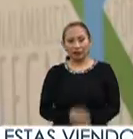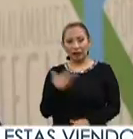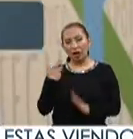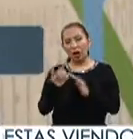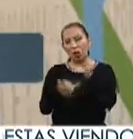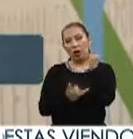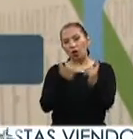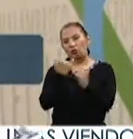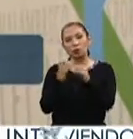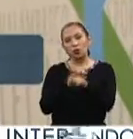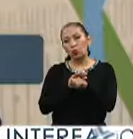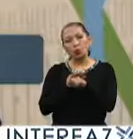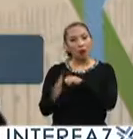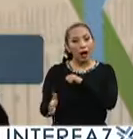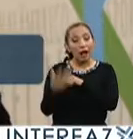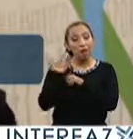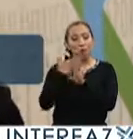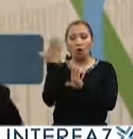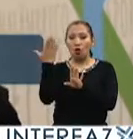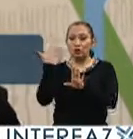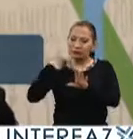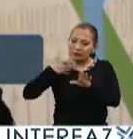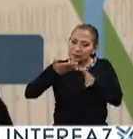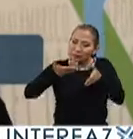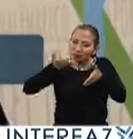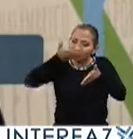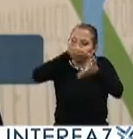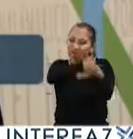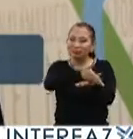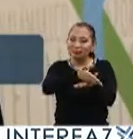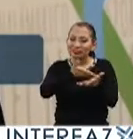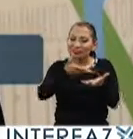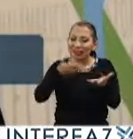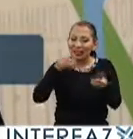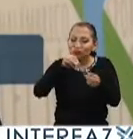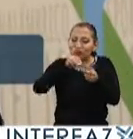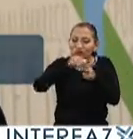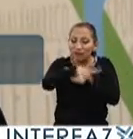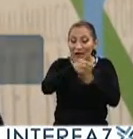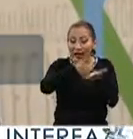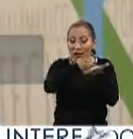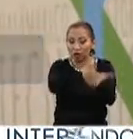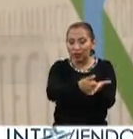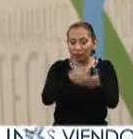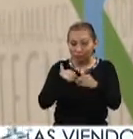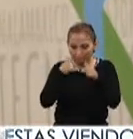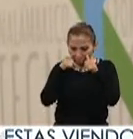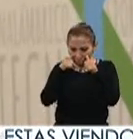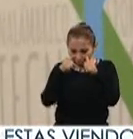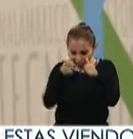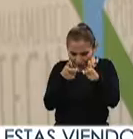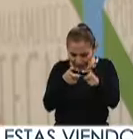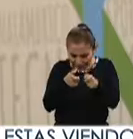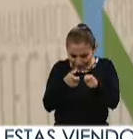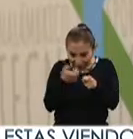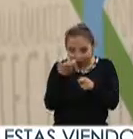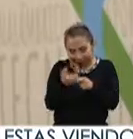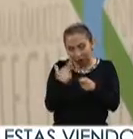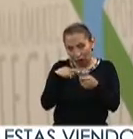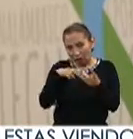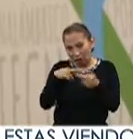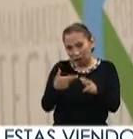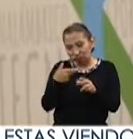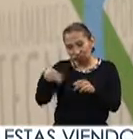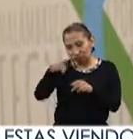videojuegos es que son muy penetrantes y tienden a ayudar a concentrarnos un poco más, y eso se está